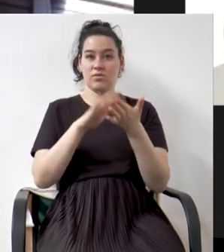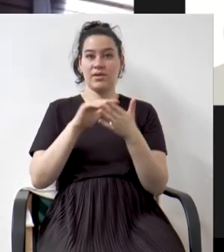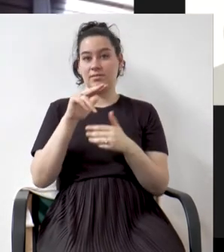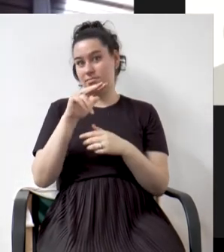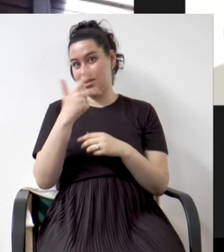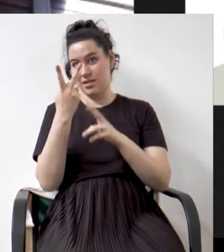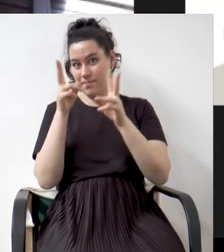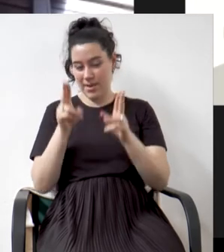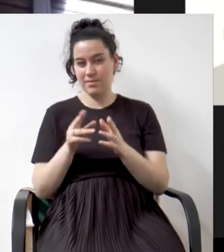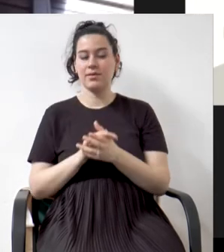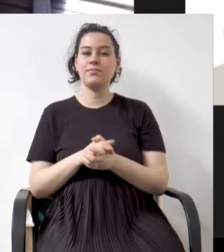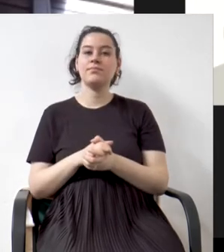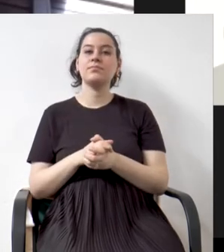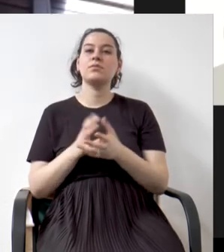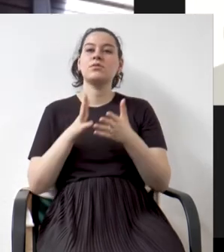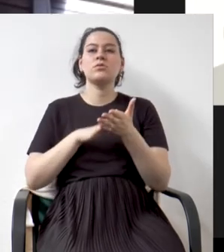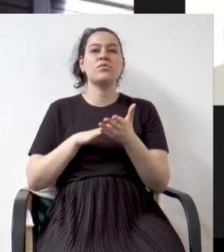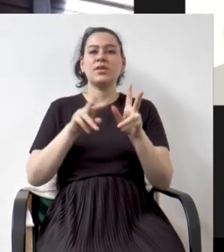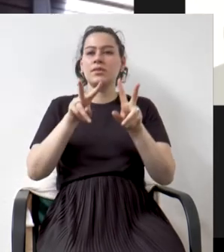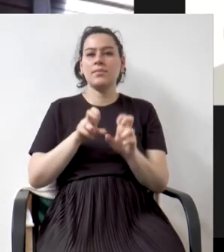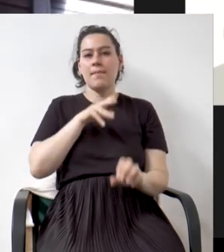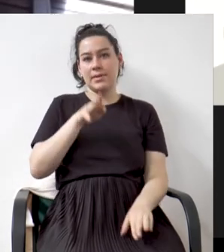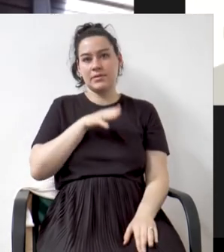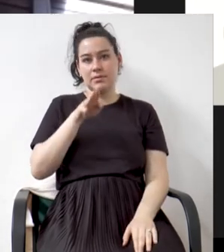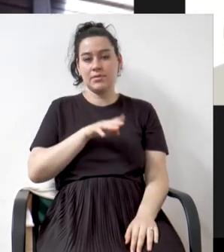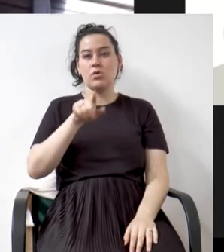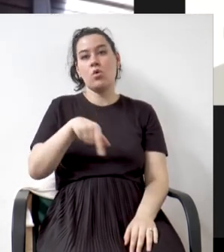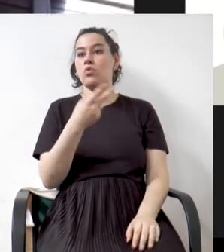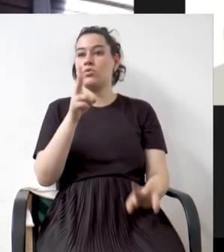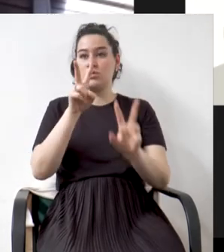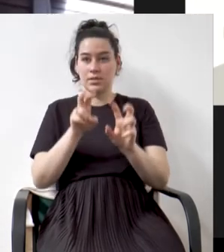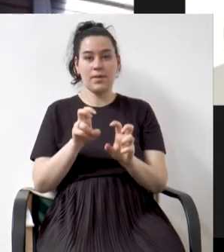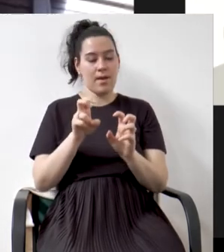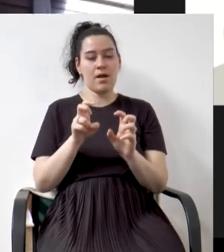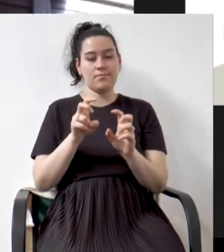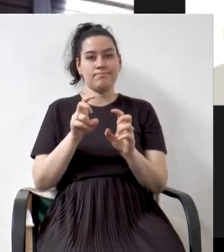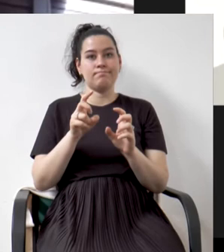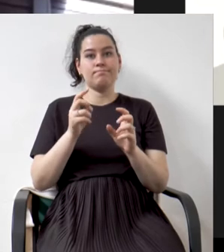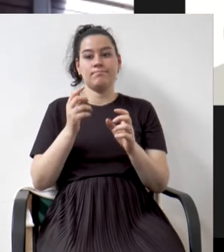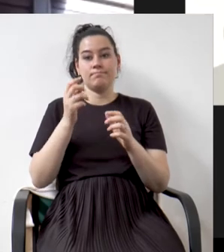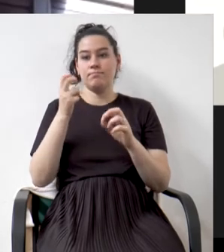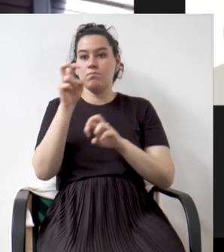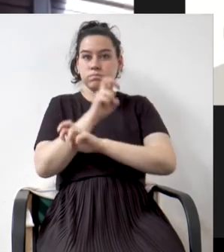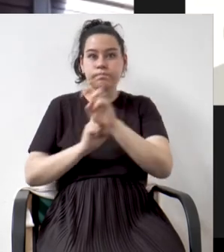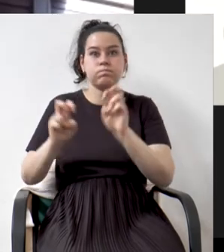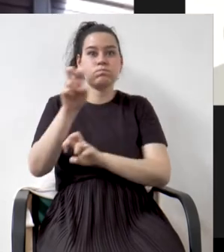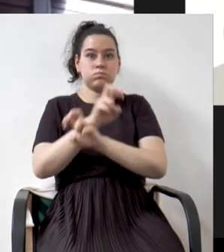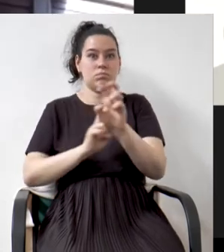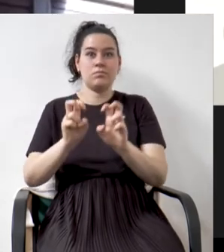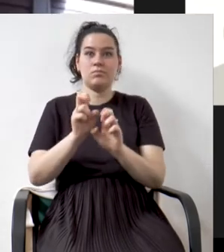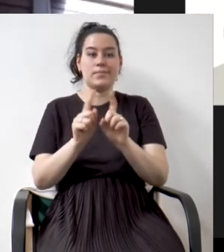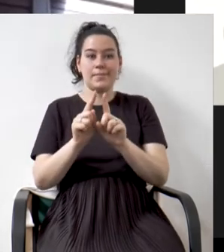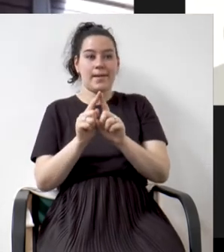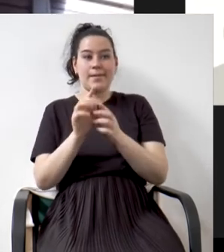así que me dio bastante bien, que tiene que ver con la participación, que es otra de las cosas que uno intenta que no sea una cáscara